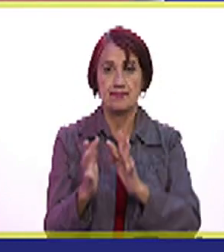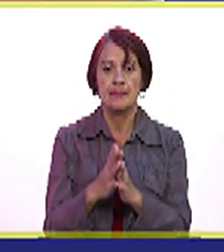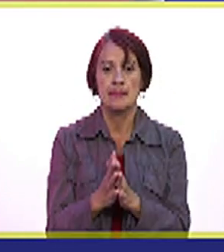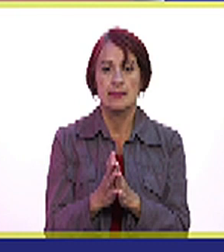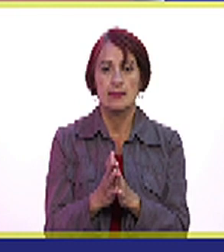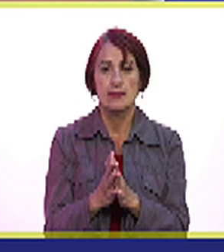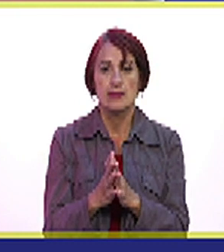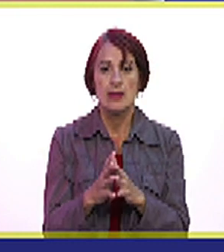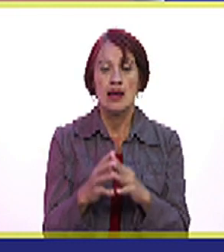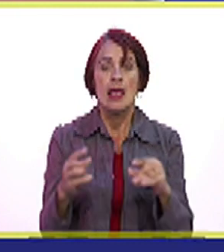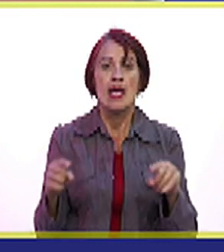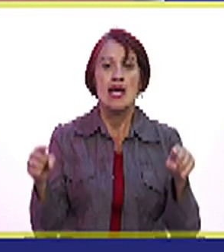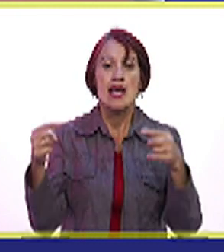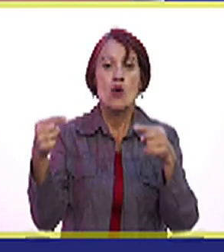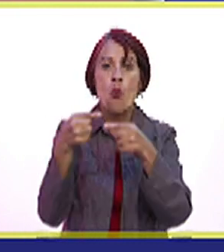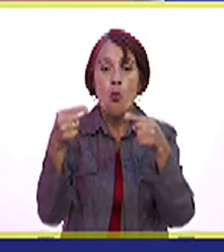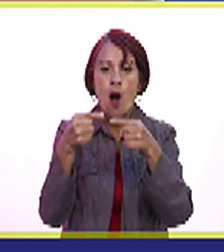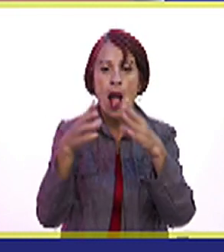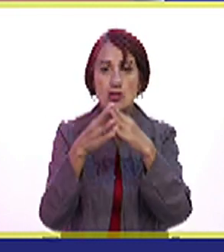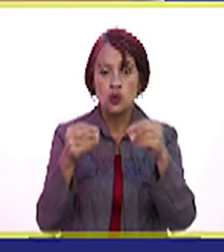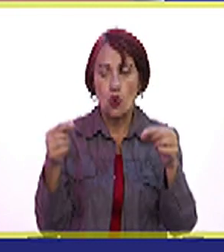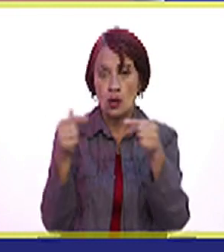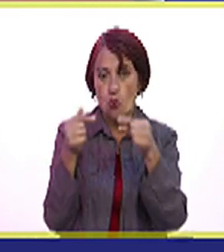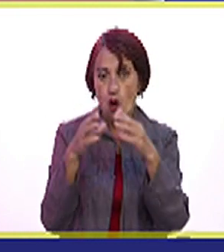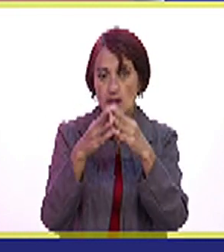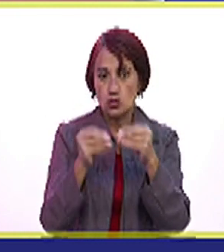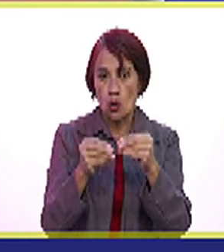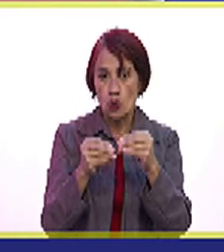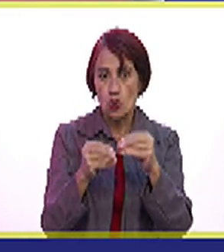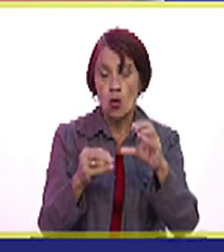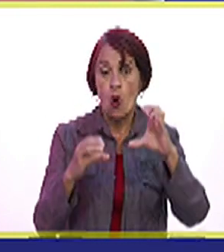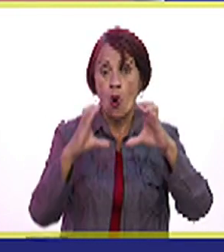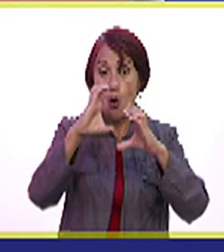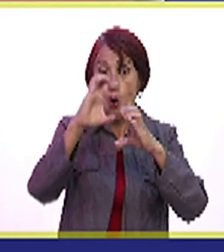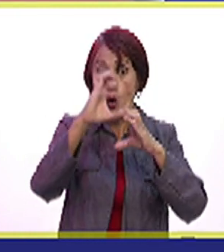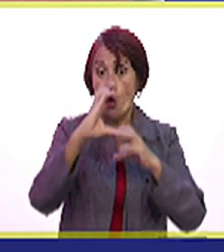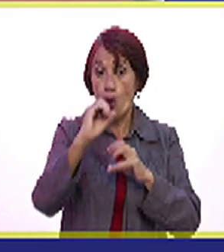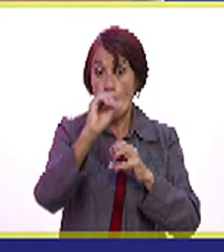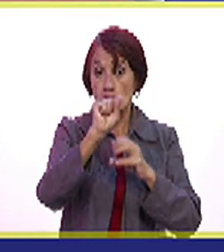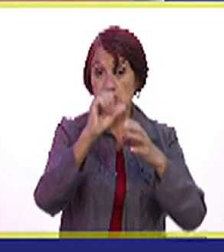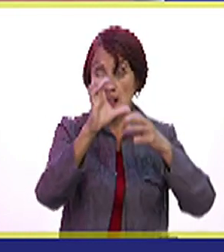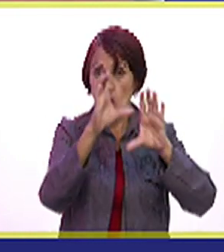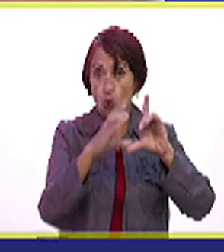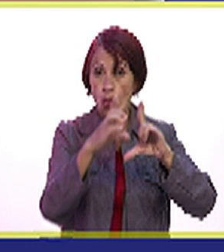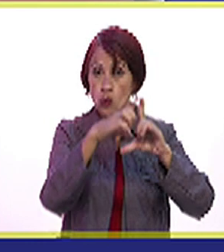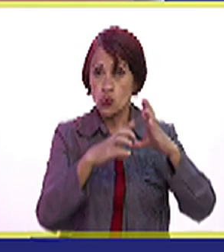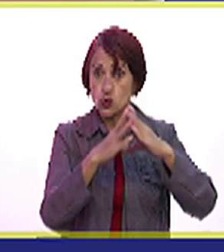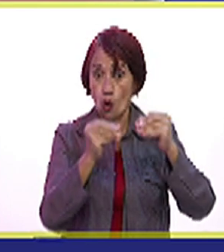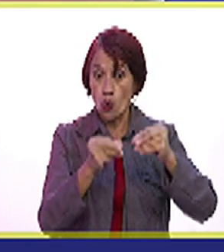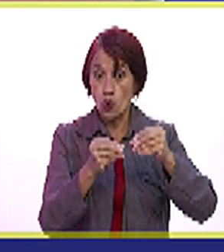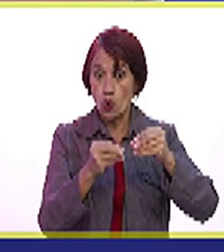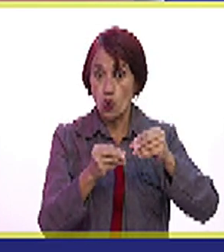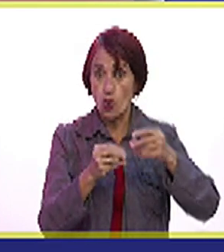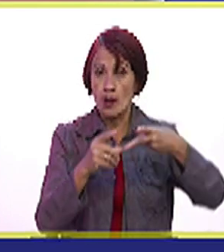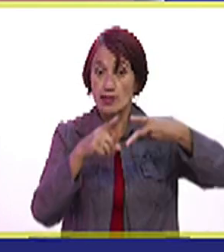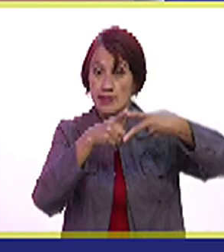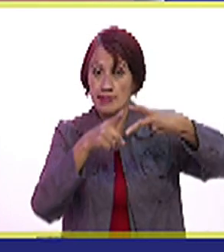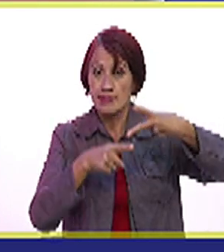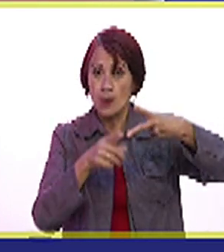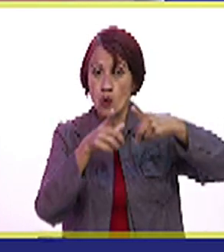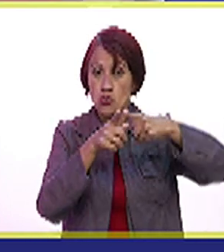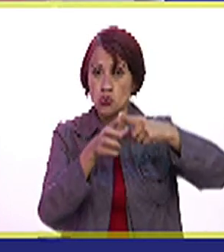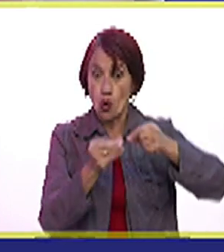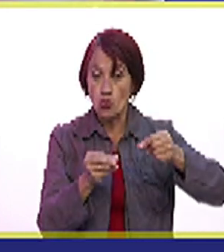igual a cateto opuesto entre hipotenusa y coseno igual a cateto adyacente entre hipotenusa.